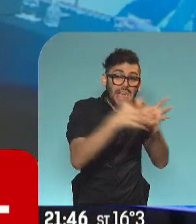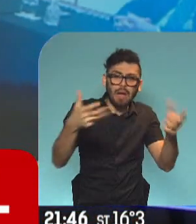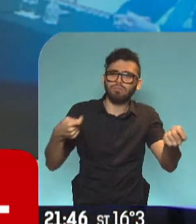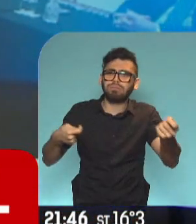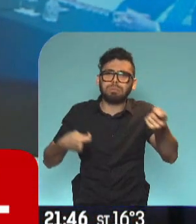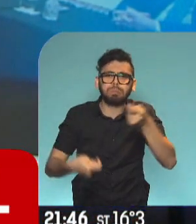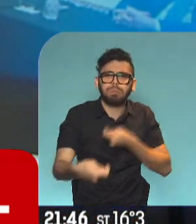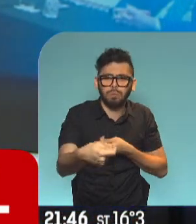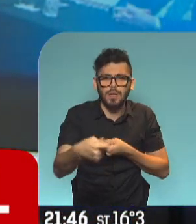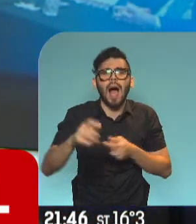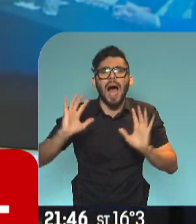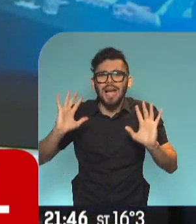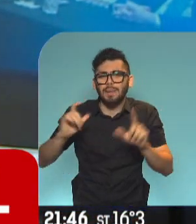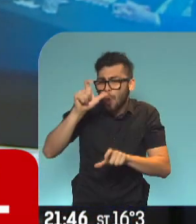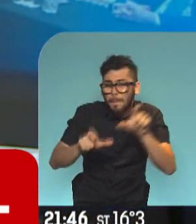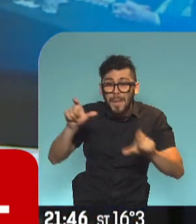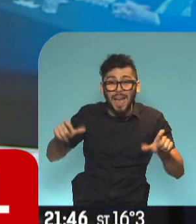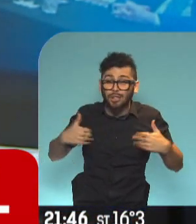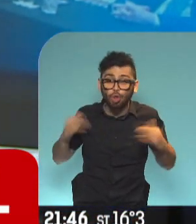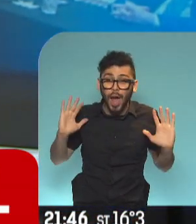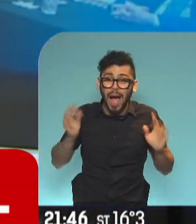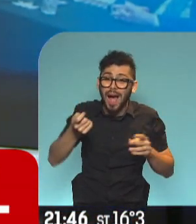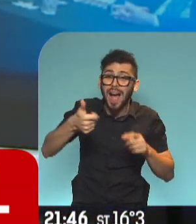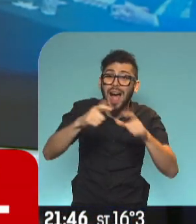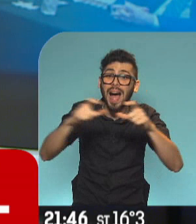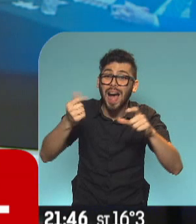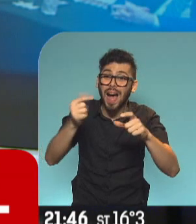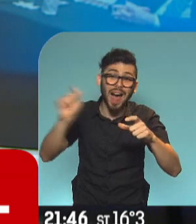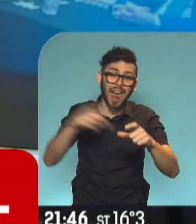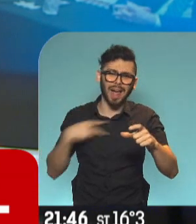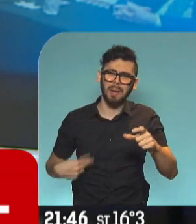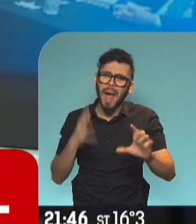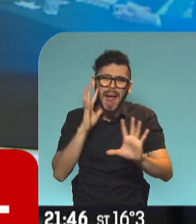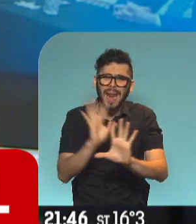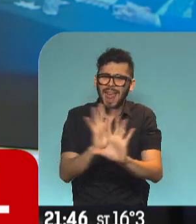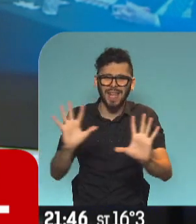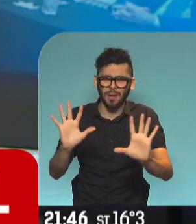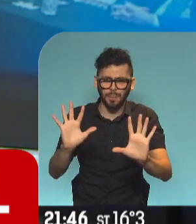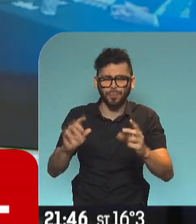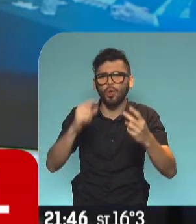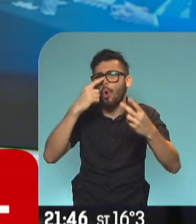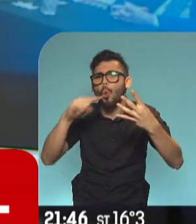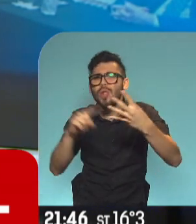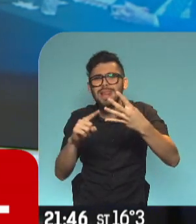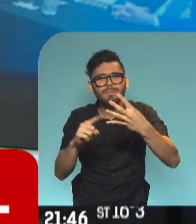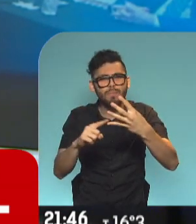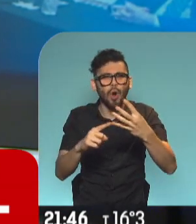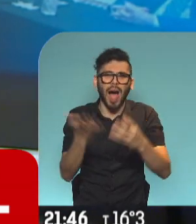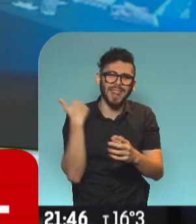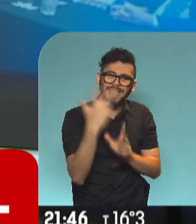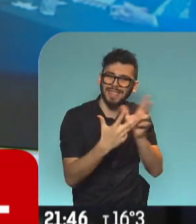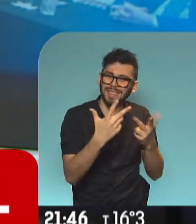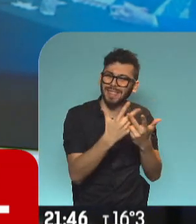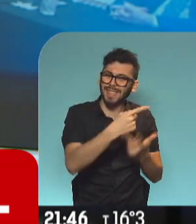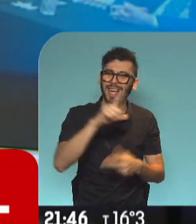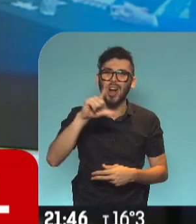exactamente. O sea, con el resto de la población no tiene nada que ver. Después, ¿qué pasa? Y esto lo explicaba Lucía y es lo último que te digo, con el tema